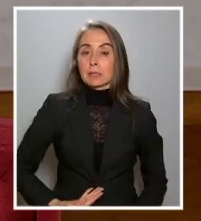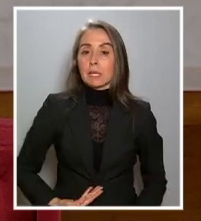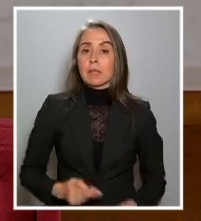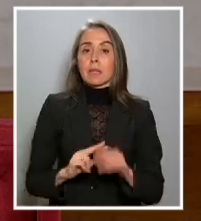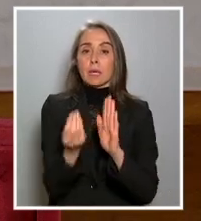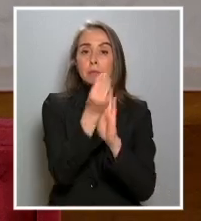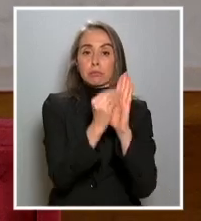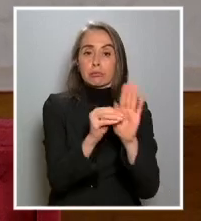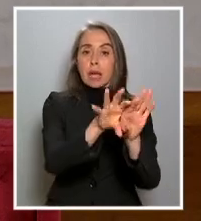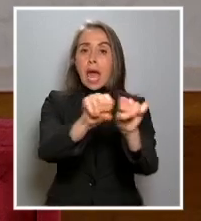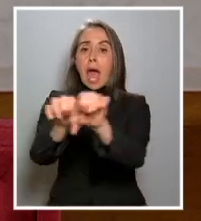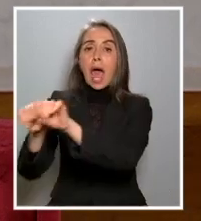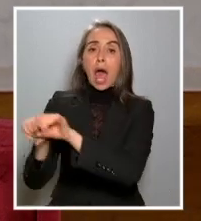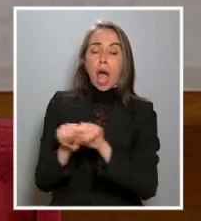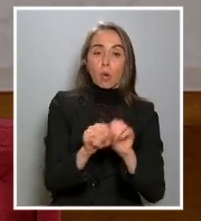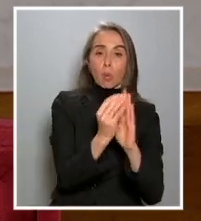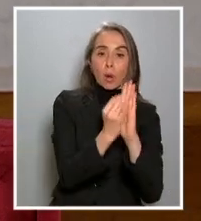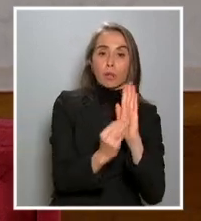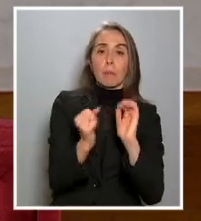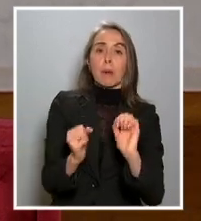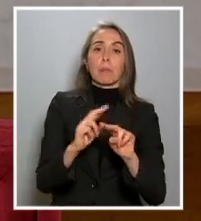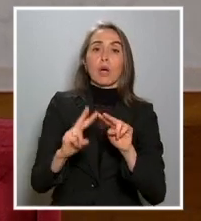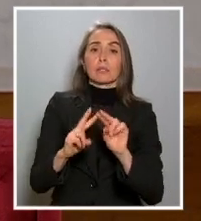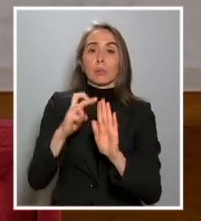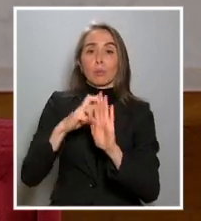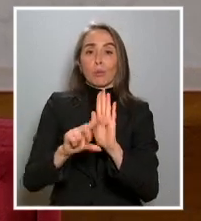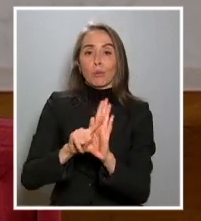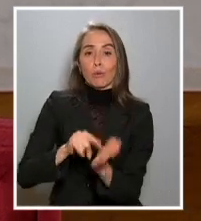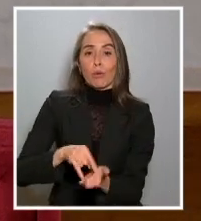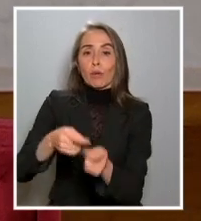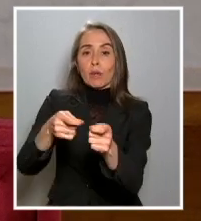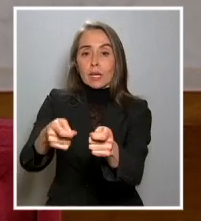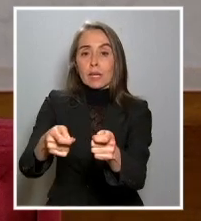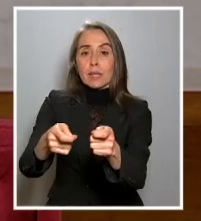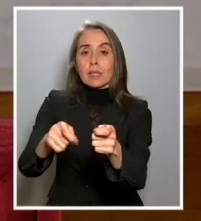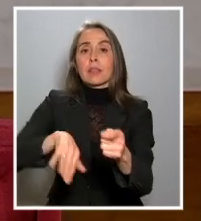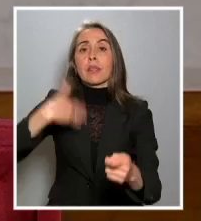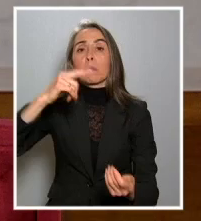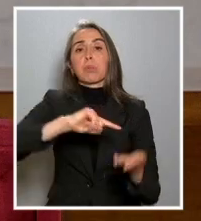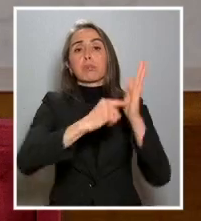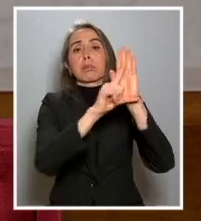construir un consenso para poder legislar al respecto.